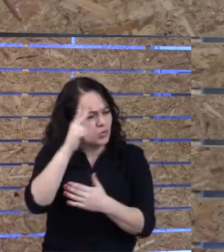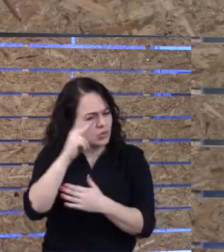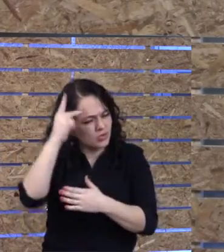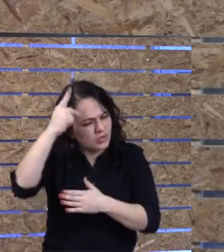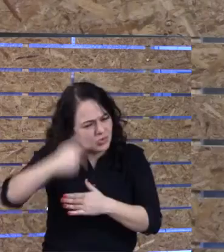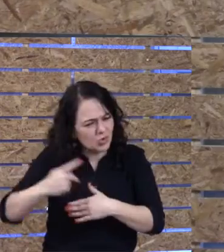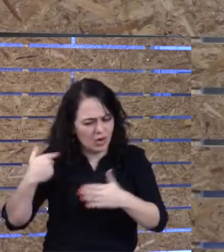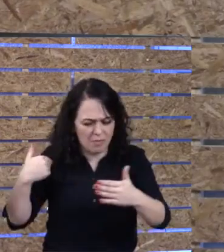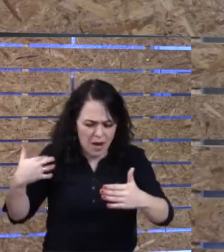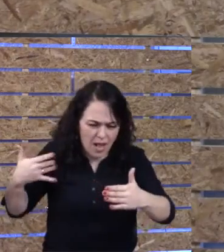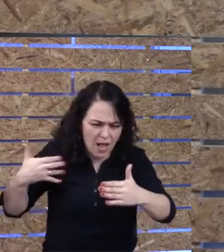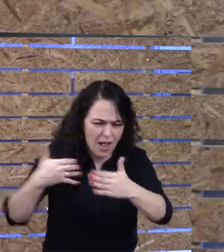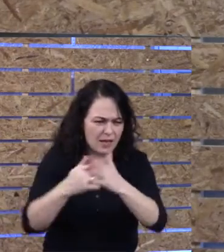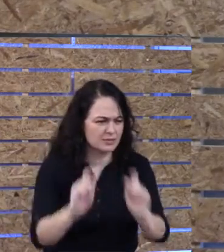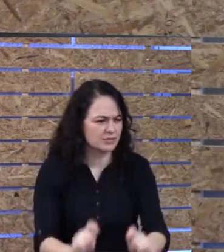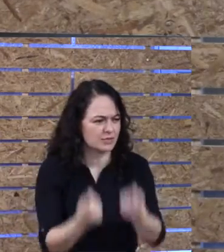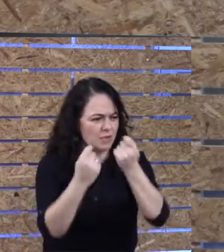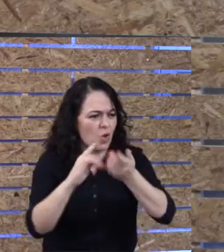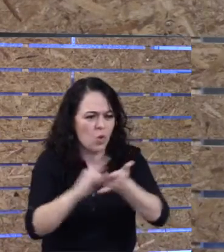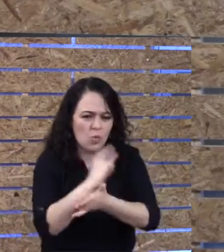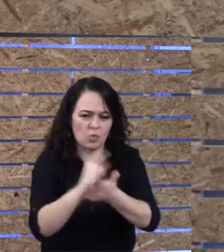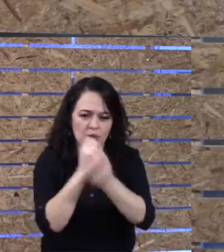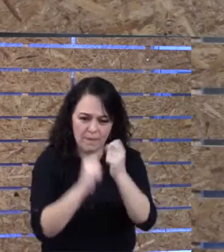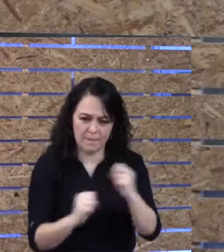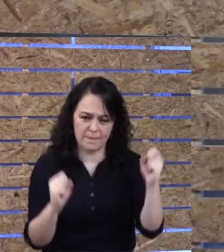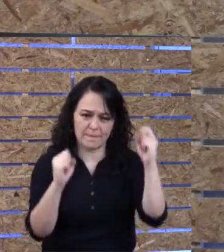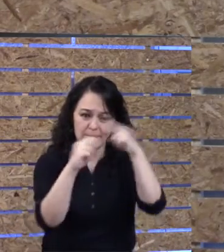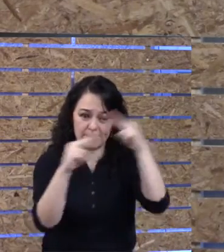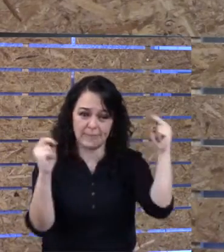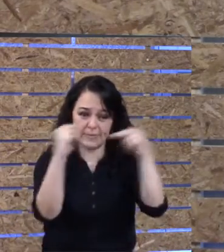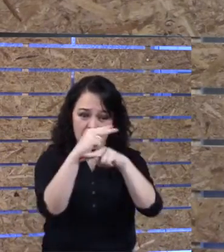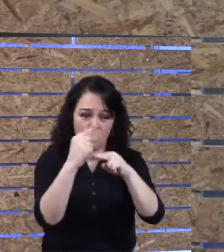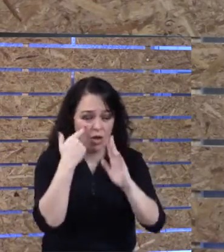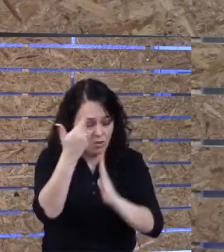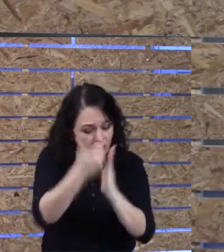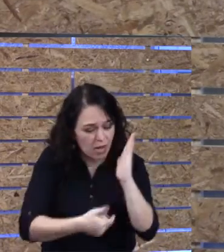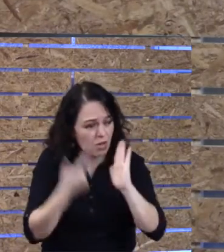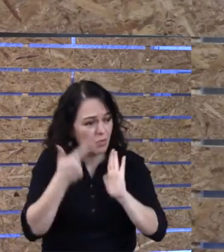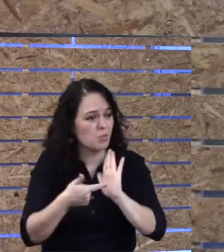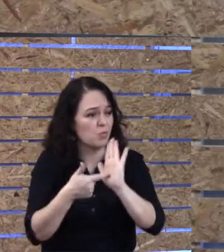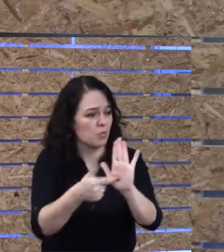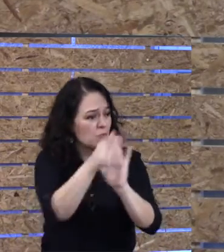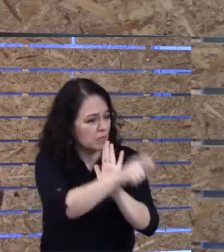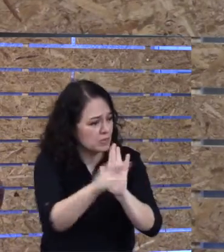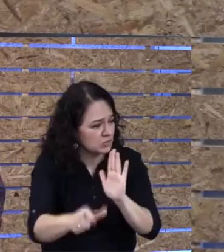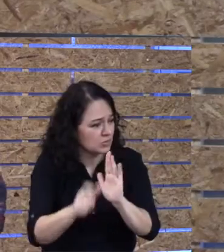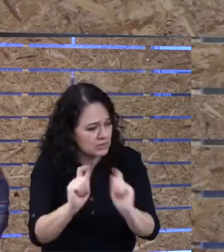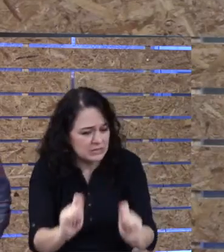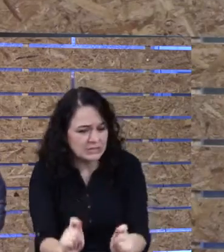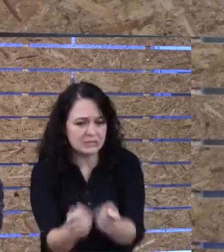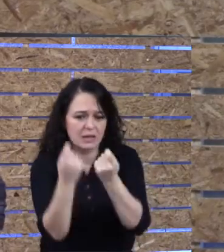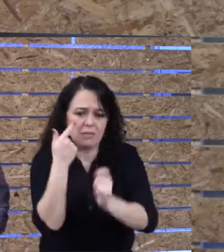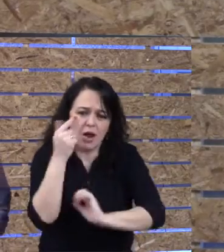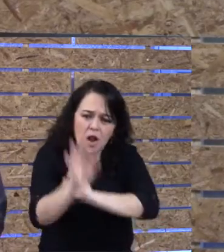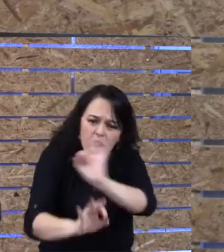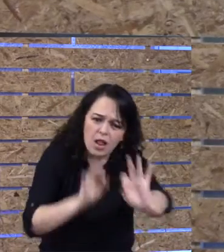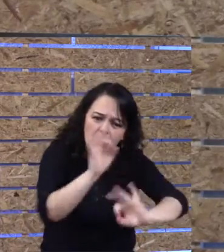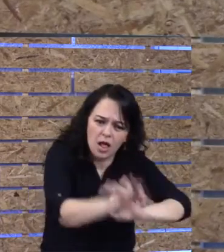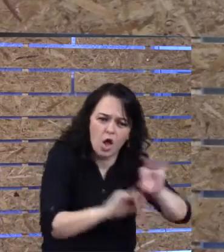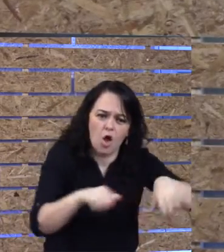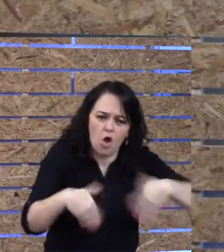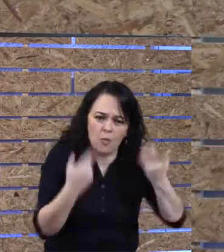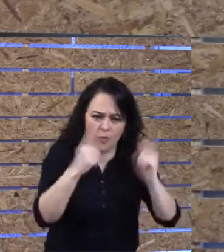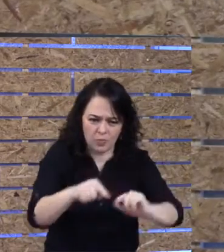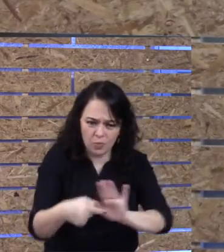para describir el estado humano, su función de rescatar y guardar a su pueblo. Pero bueno, más allá